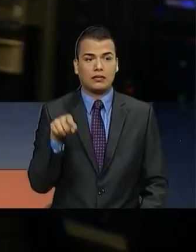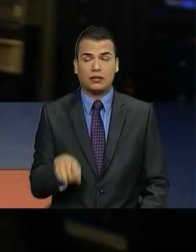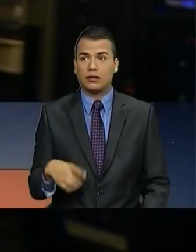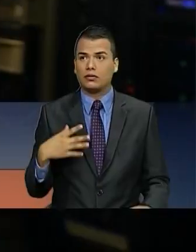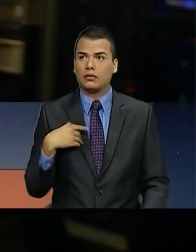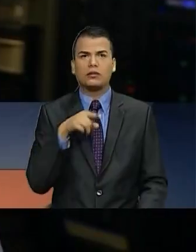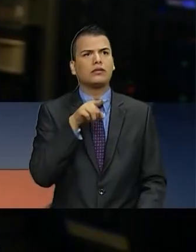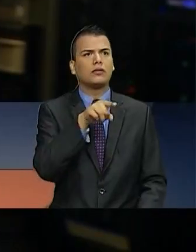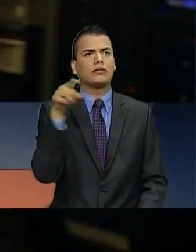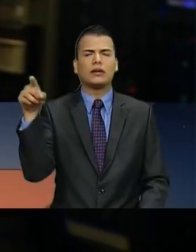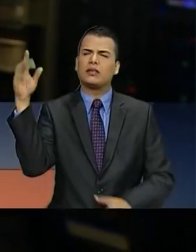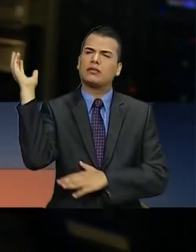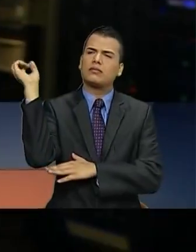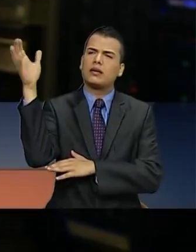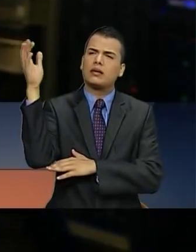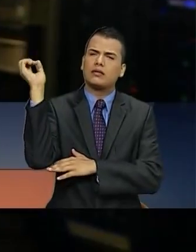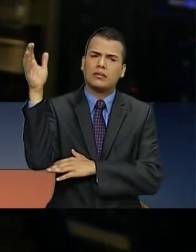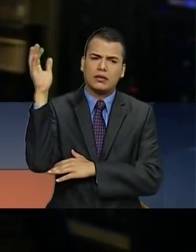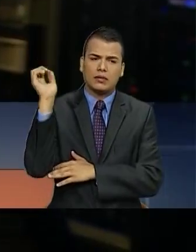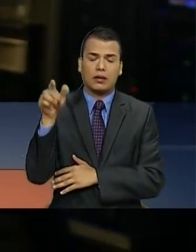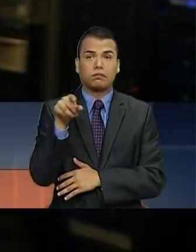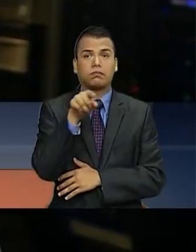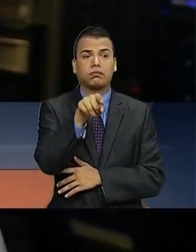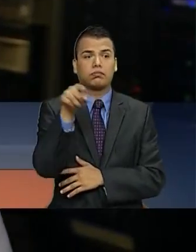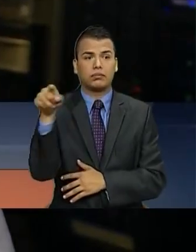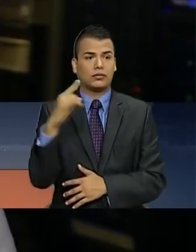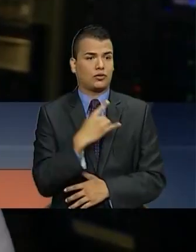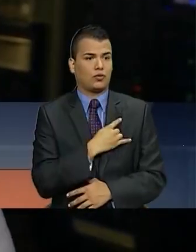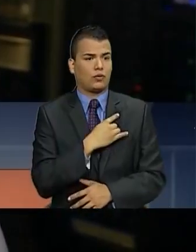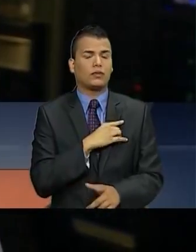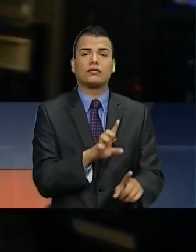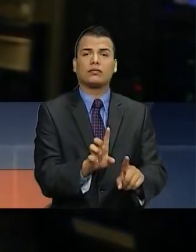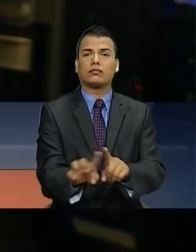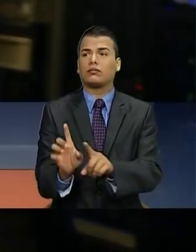muchas conferencias en muchas universidades